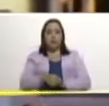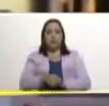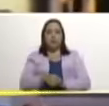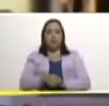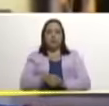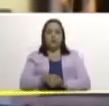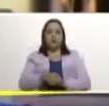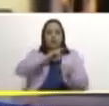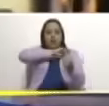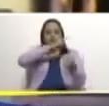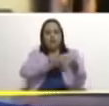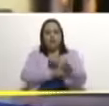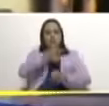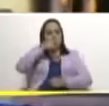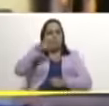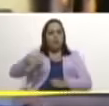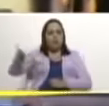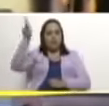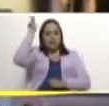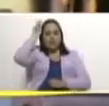pueblo indígena,